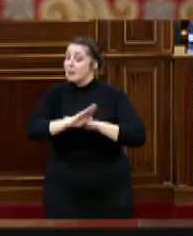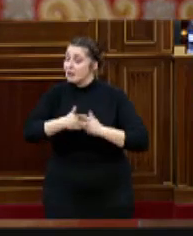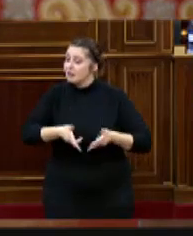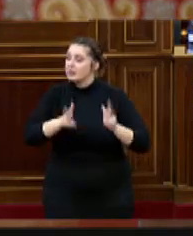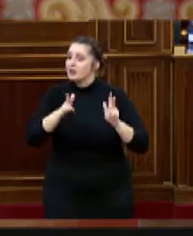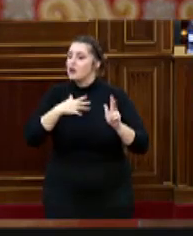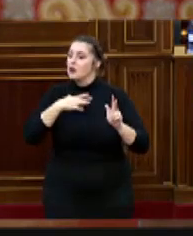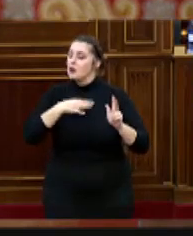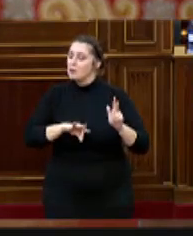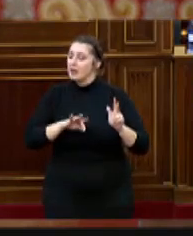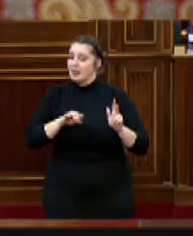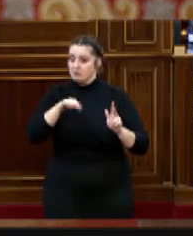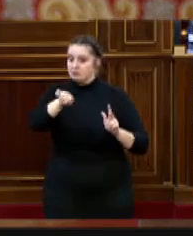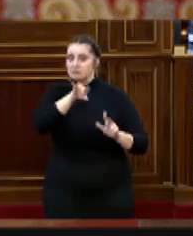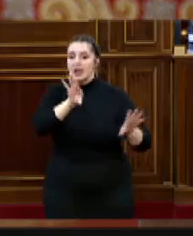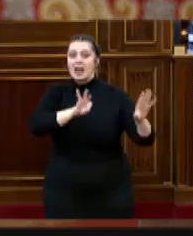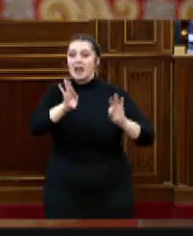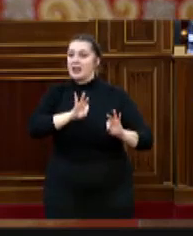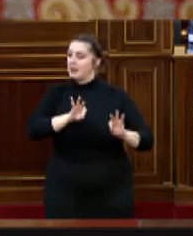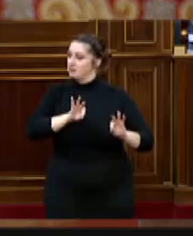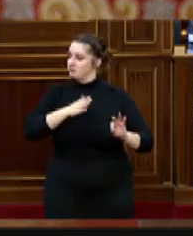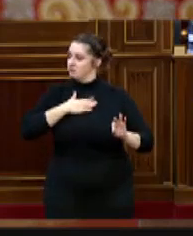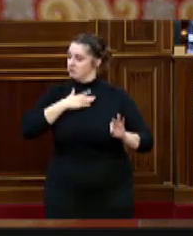ejercer esa autonomía que ellas mismas puedan